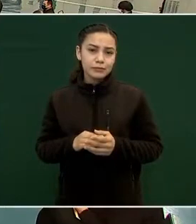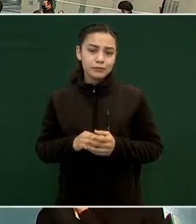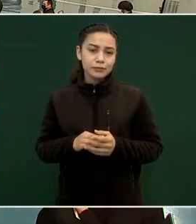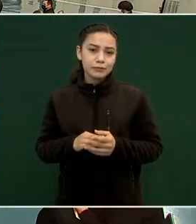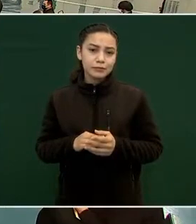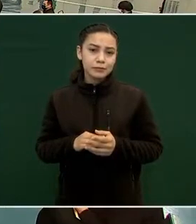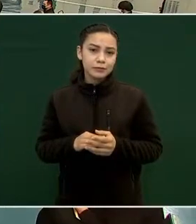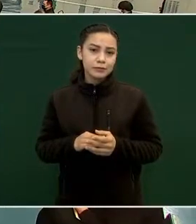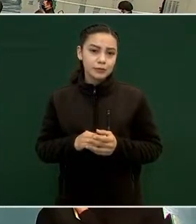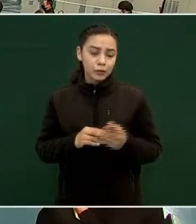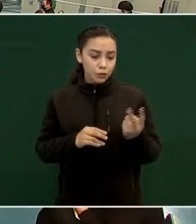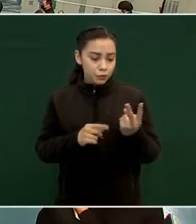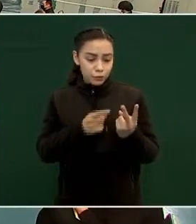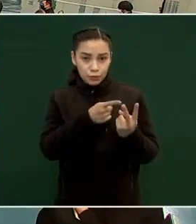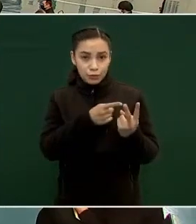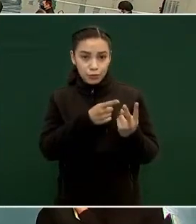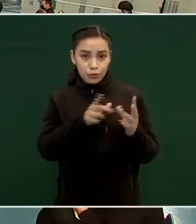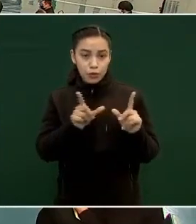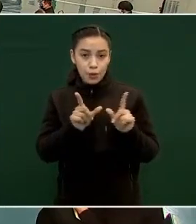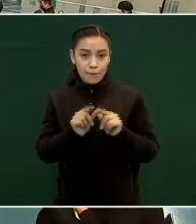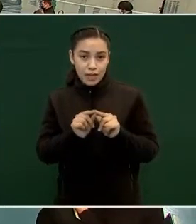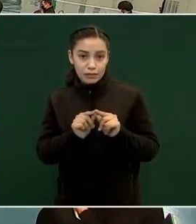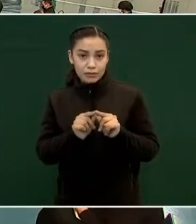dos nada más.